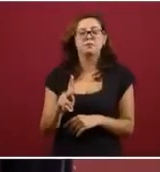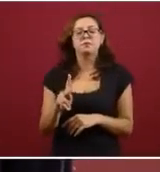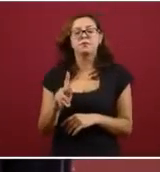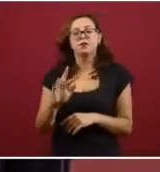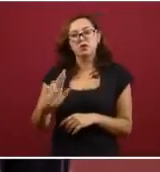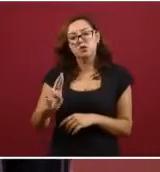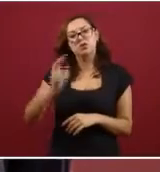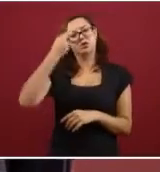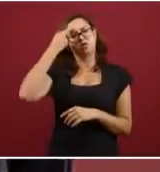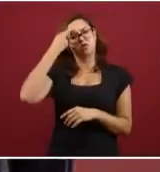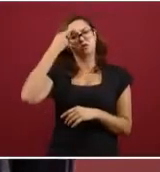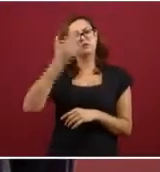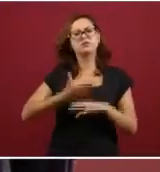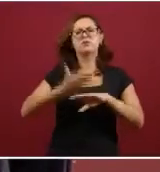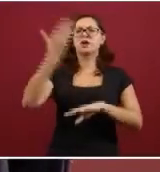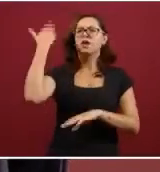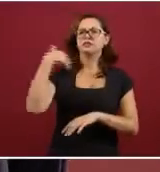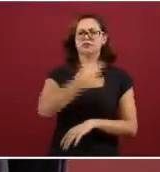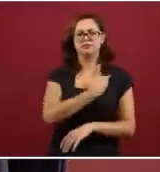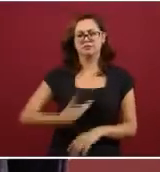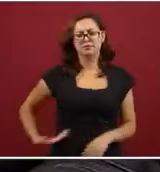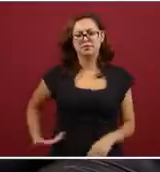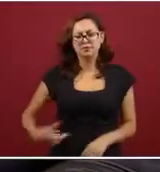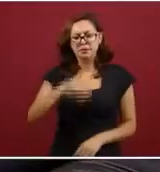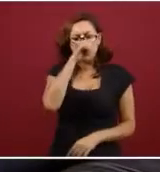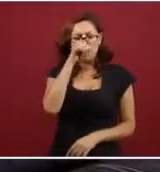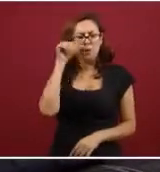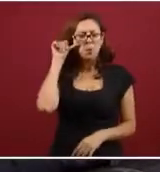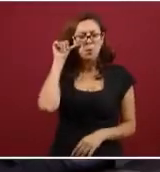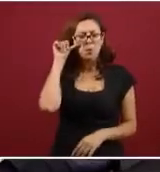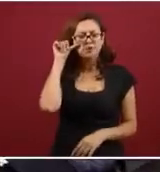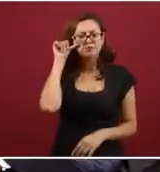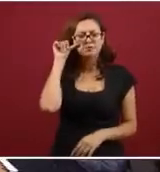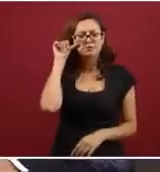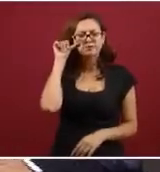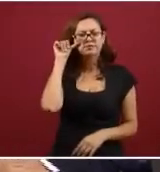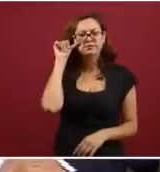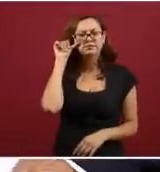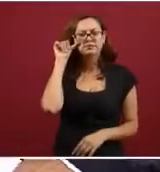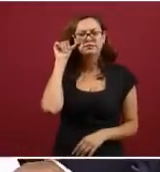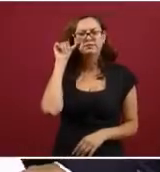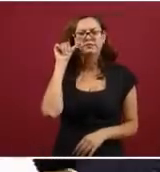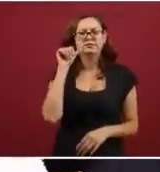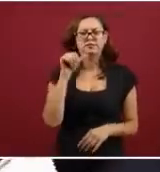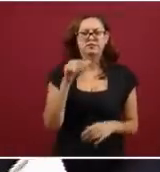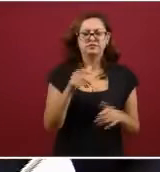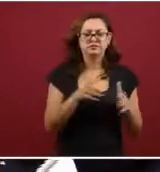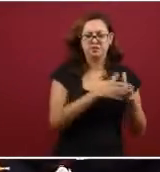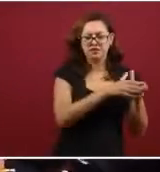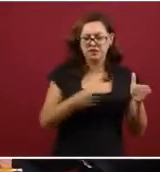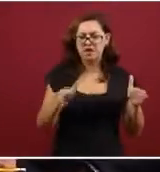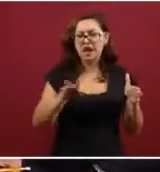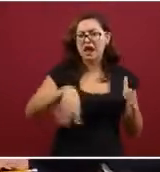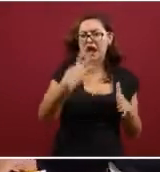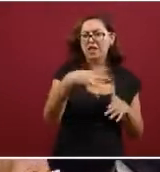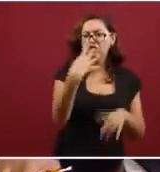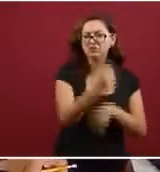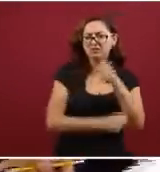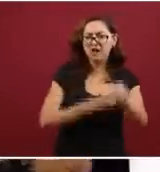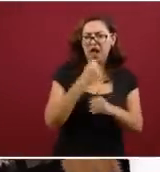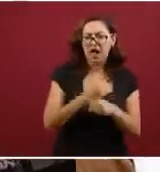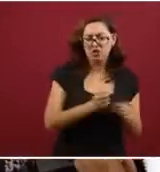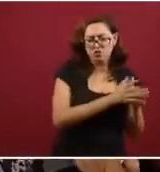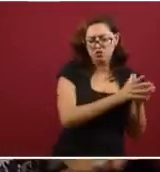El presidente Juárez, en los 14 años que gobernó,